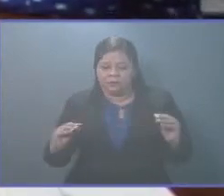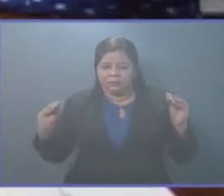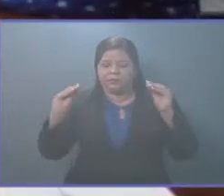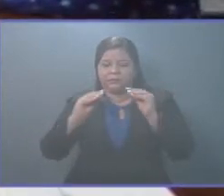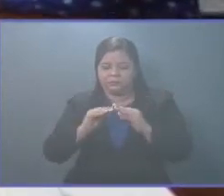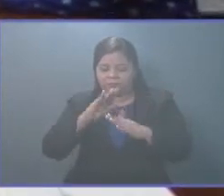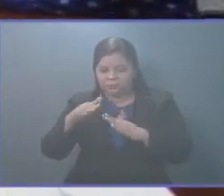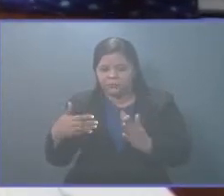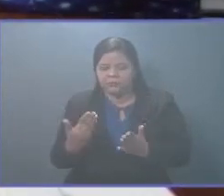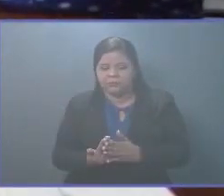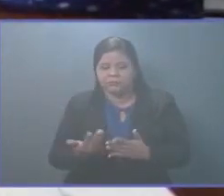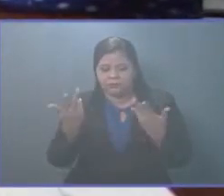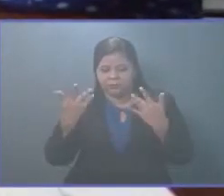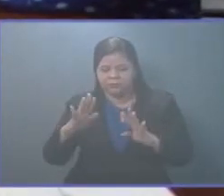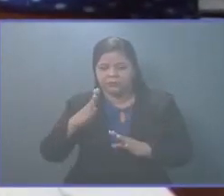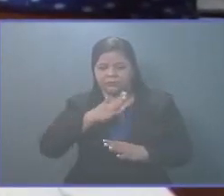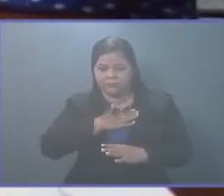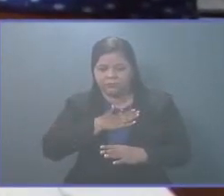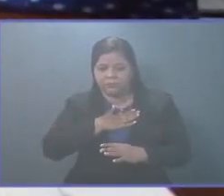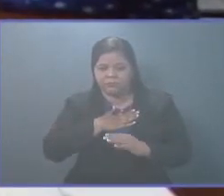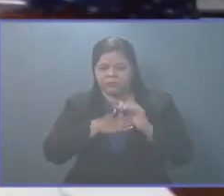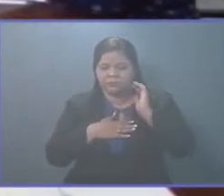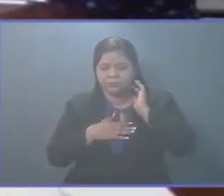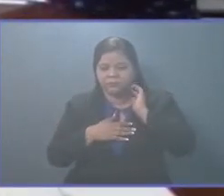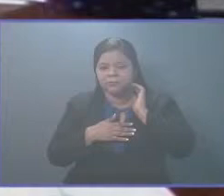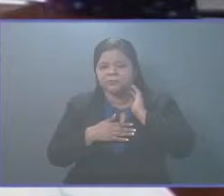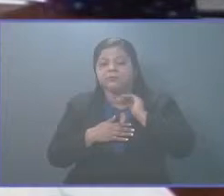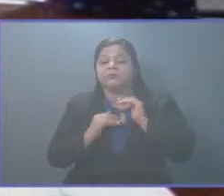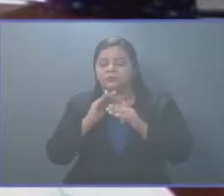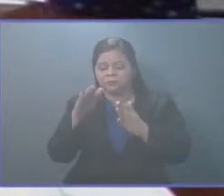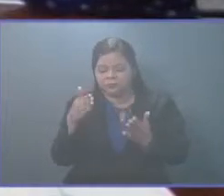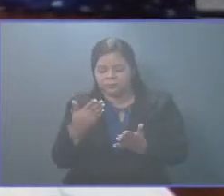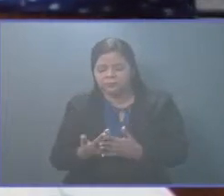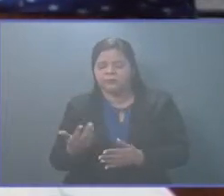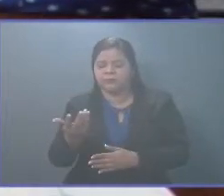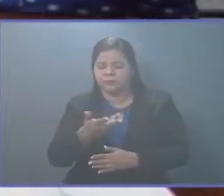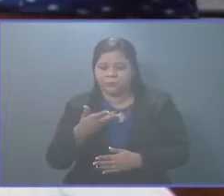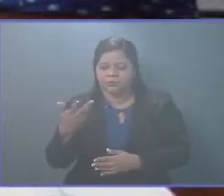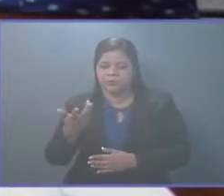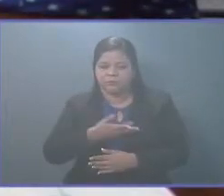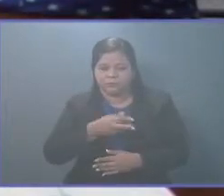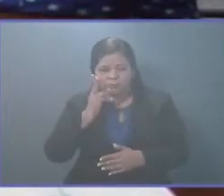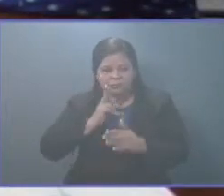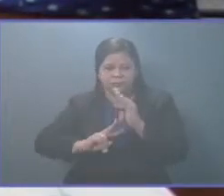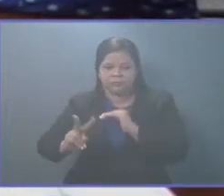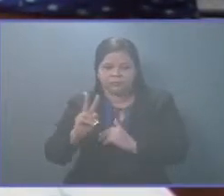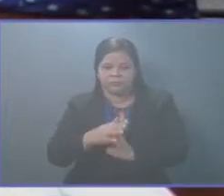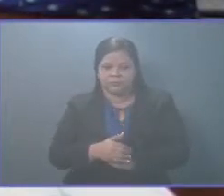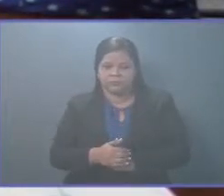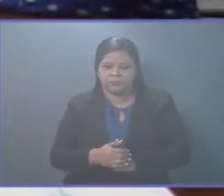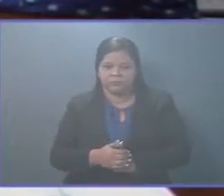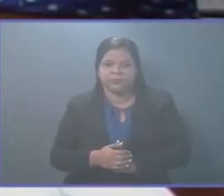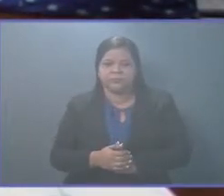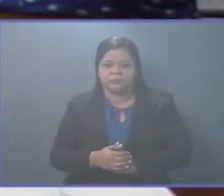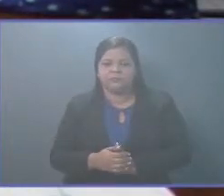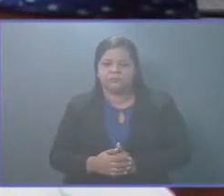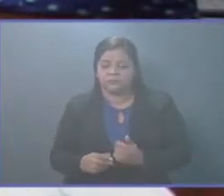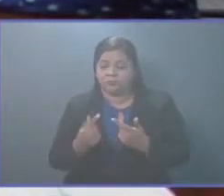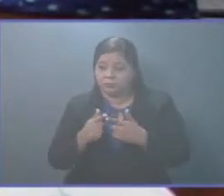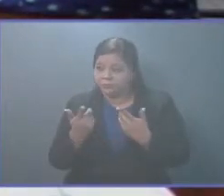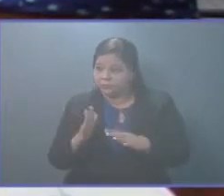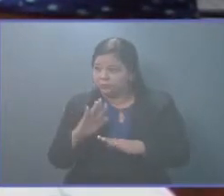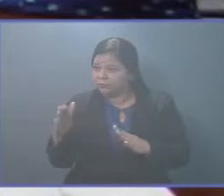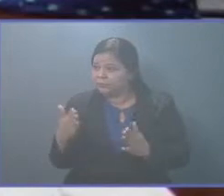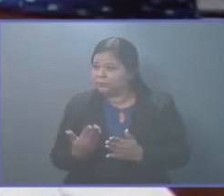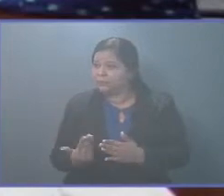eso con lo que es la producción y distribución de la riqueza